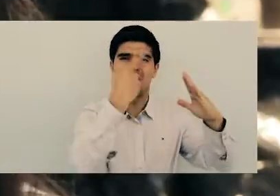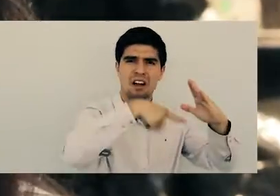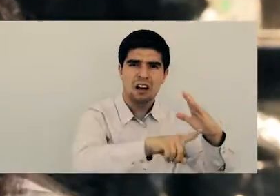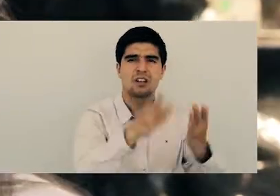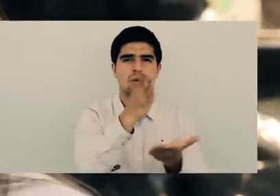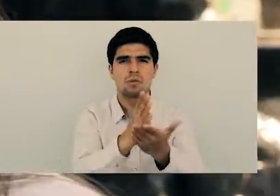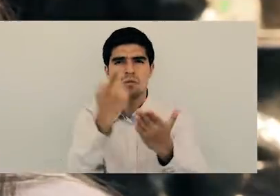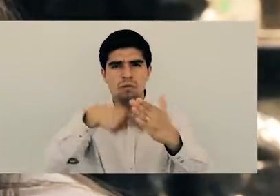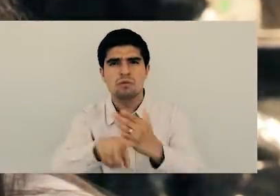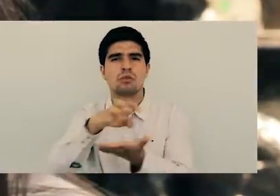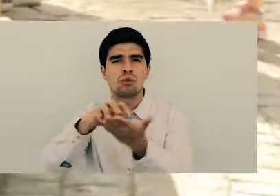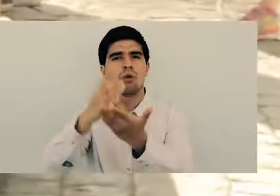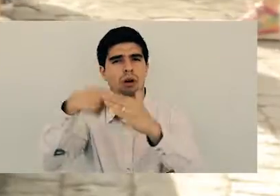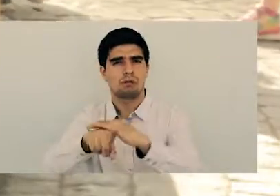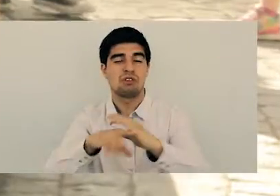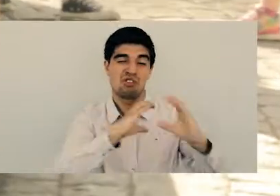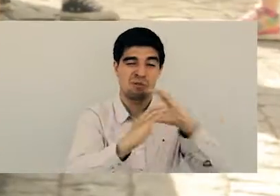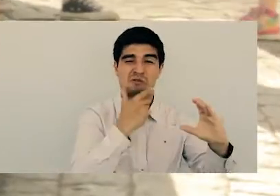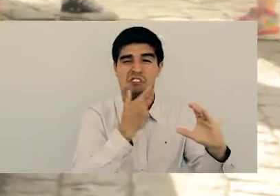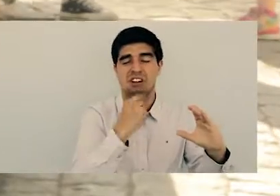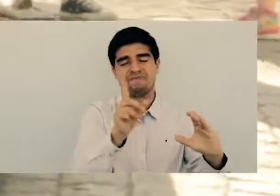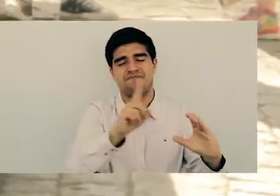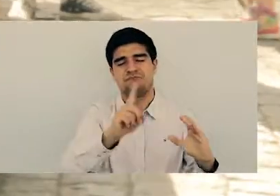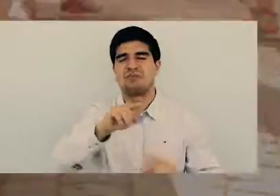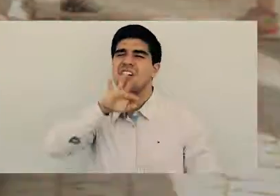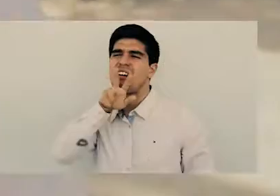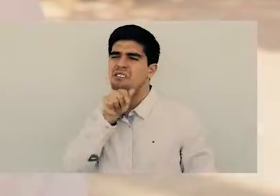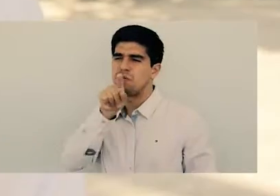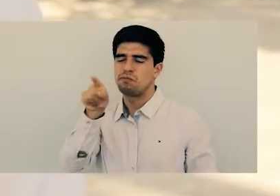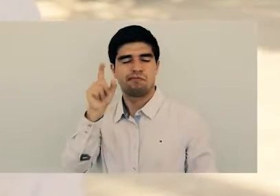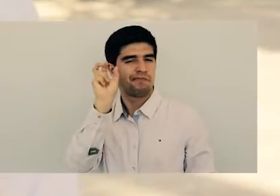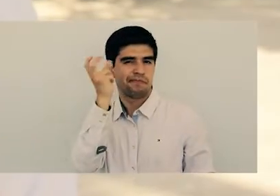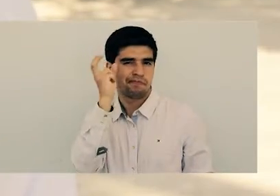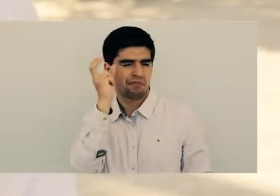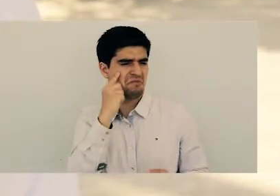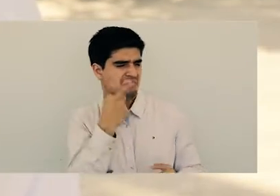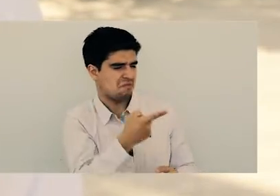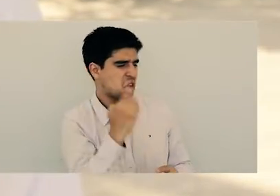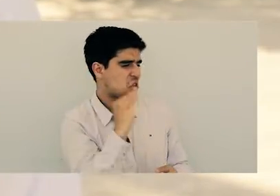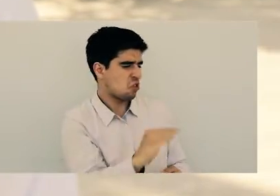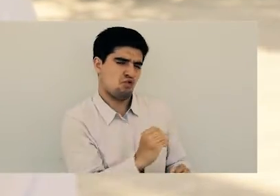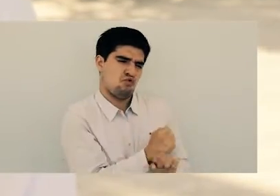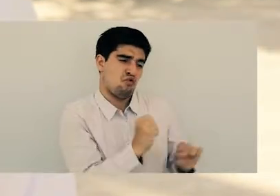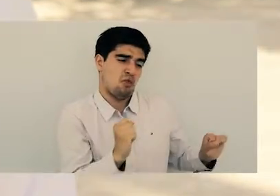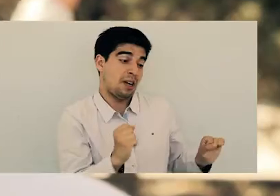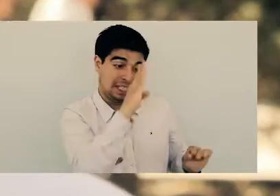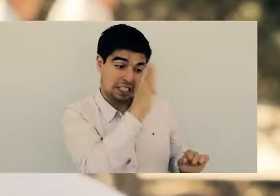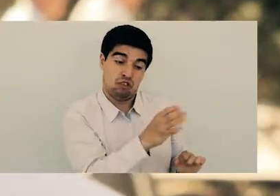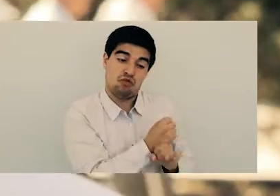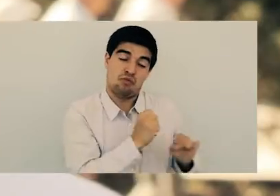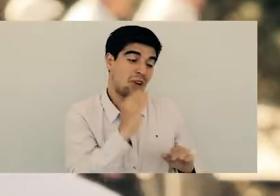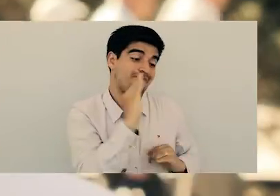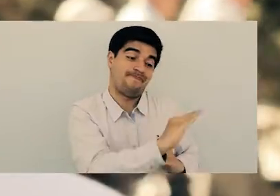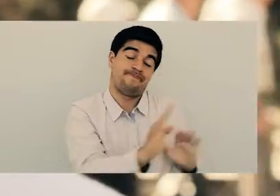casas, en nuestros colegios y en nuestras ciudades. A veces la comunicación no es fácil, como que los adultos no entienden y creen que somos capaces, que nuestra opinión no vale,